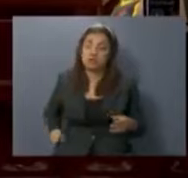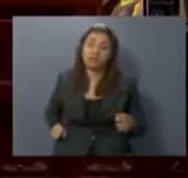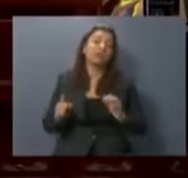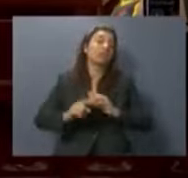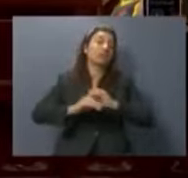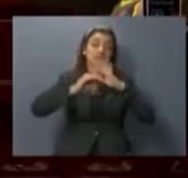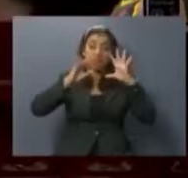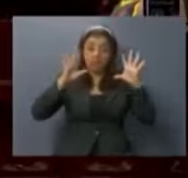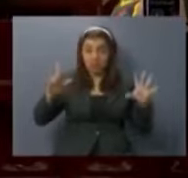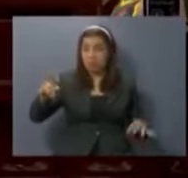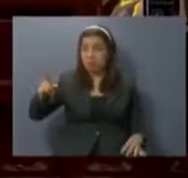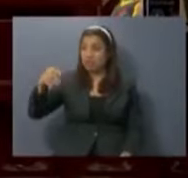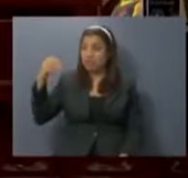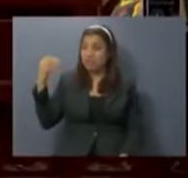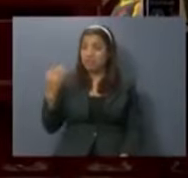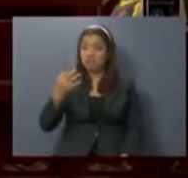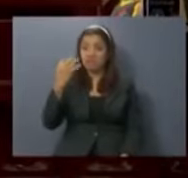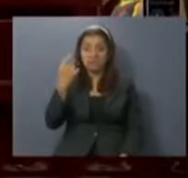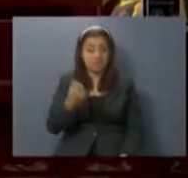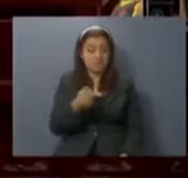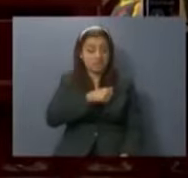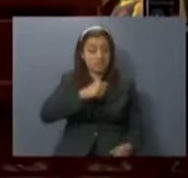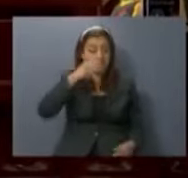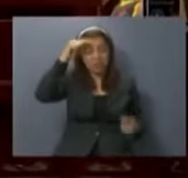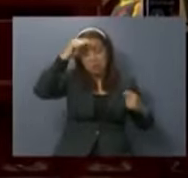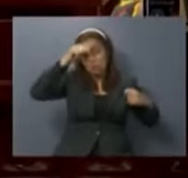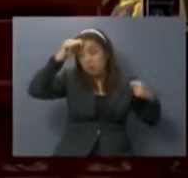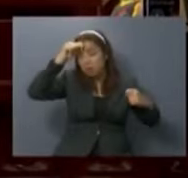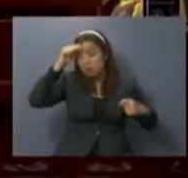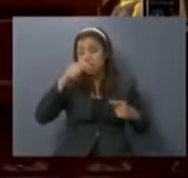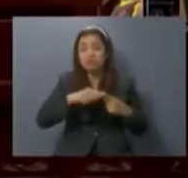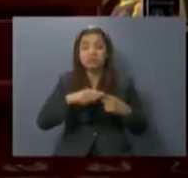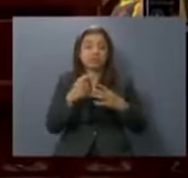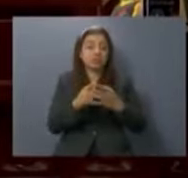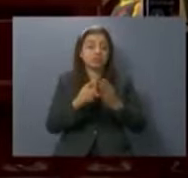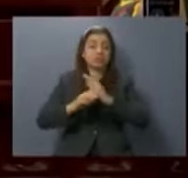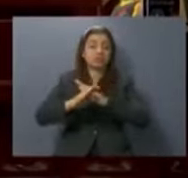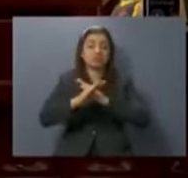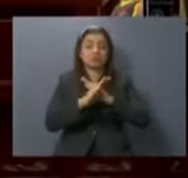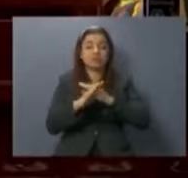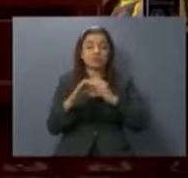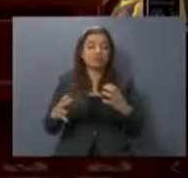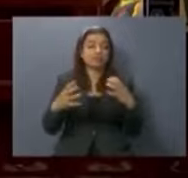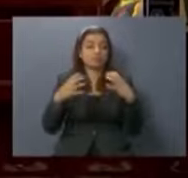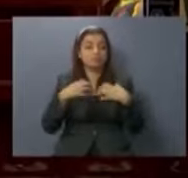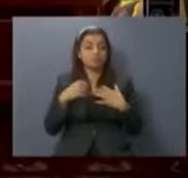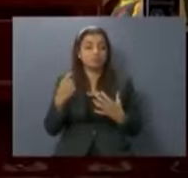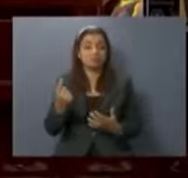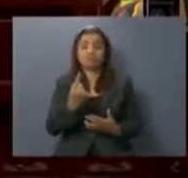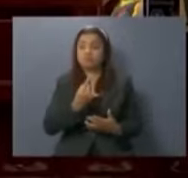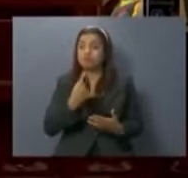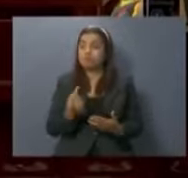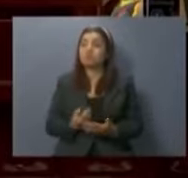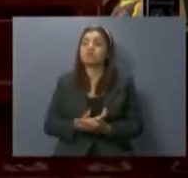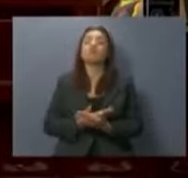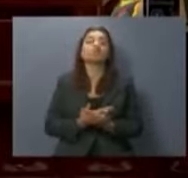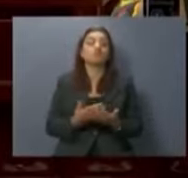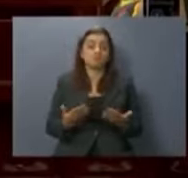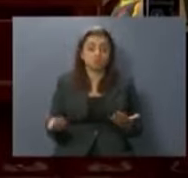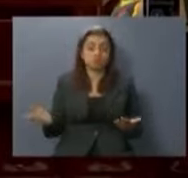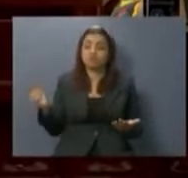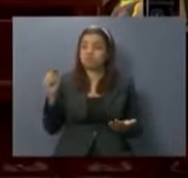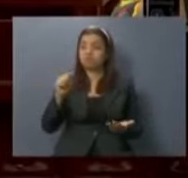fiscal general de la república incumpliendo las normas constitucionales que regulan el procedimiento y los estándares interamericanos